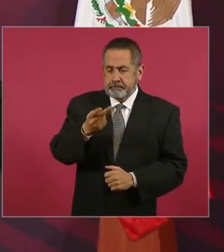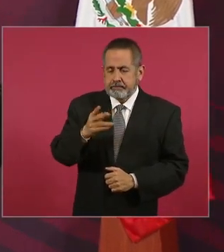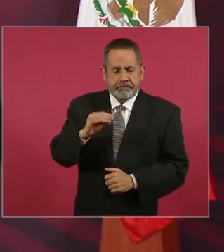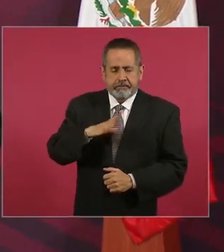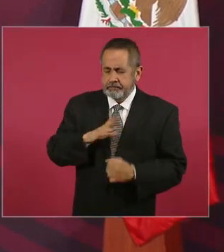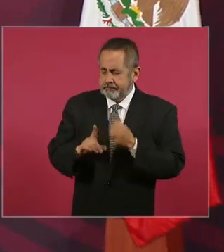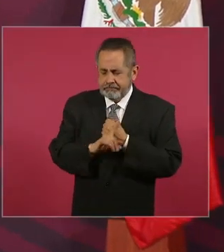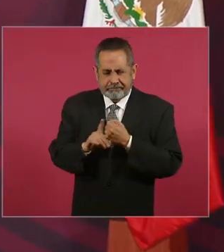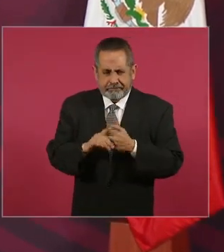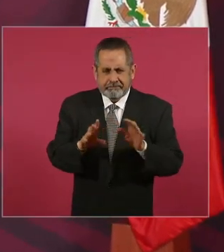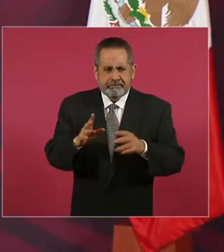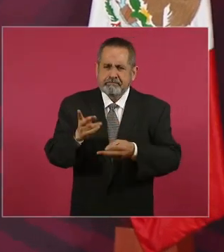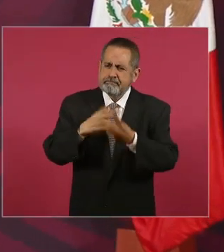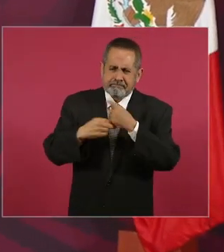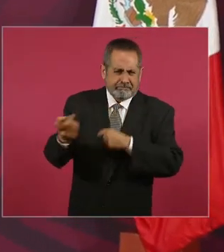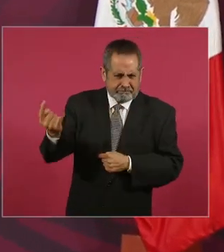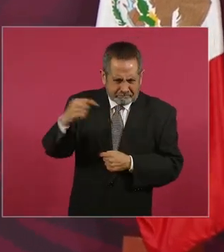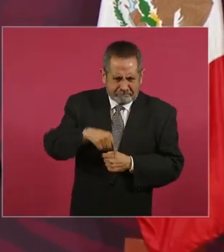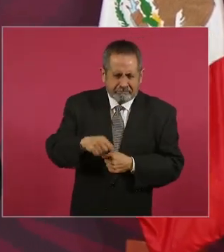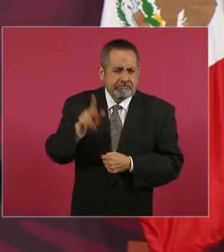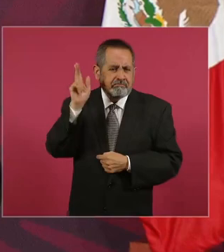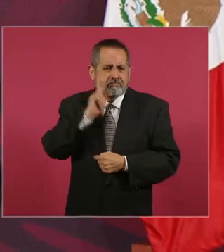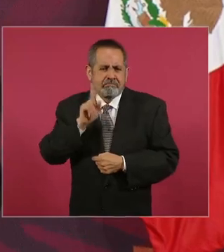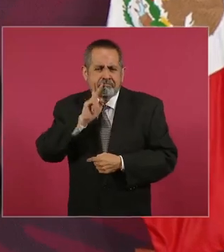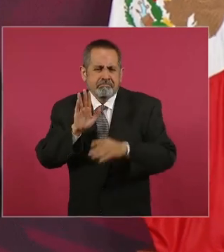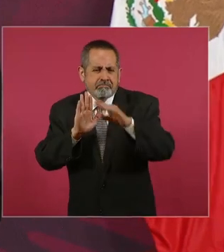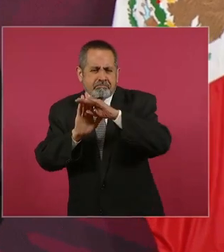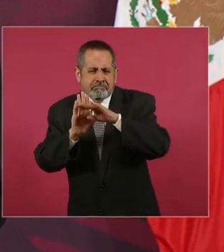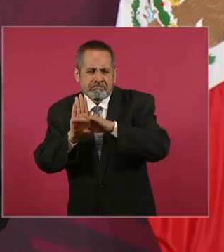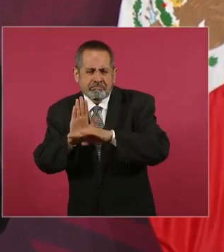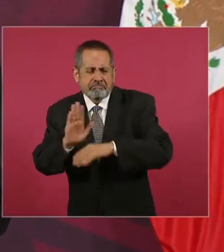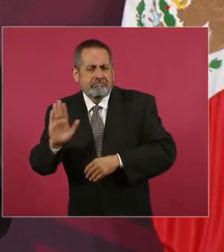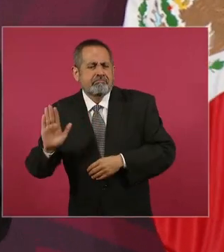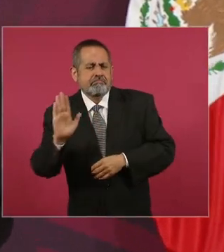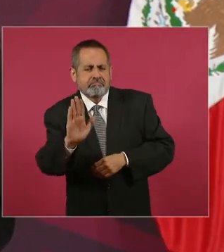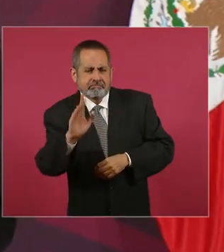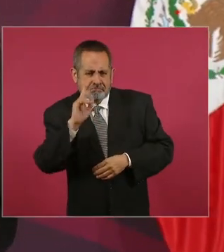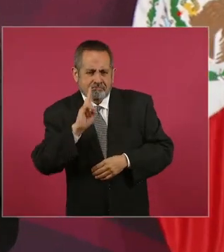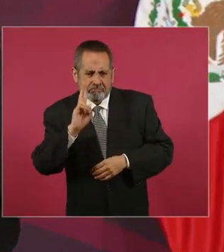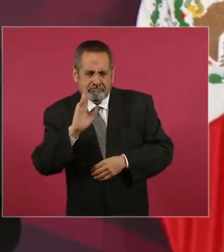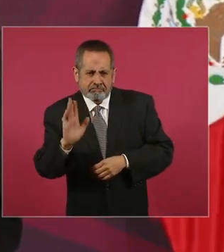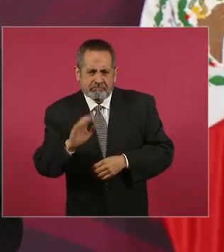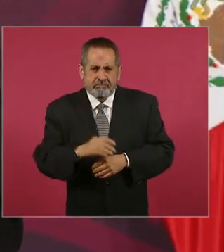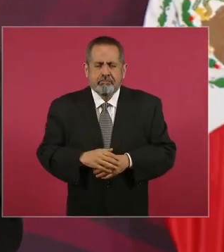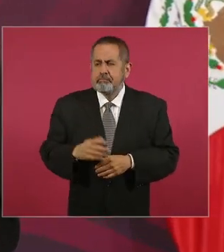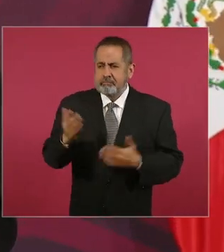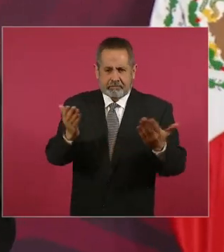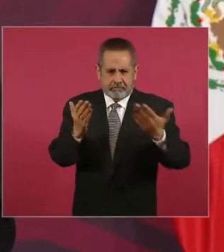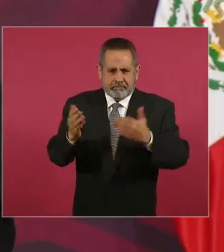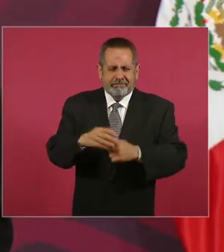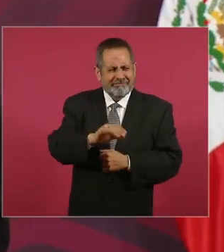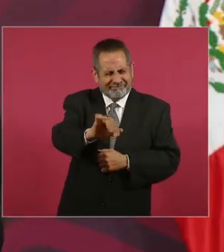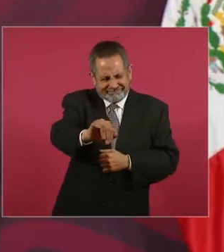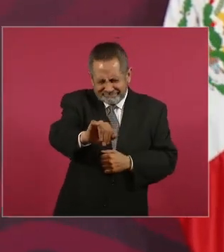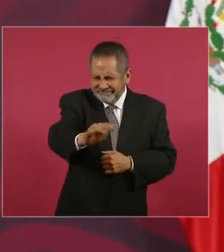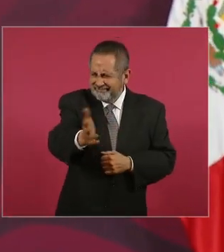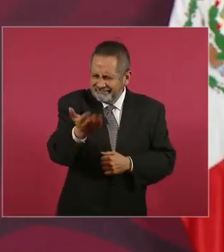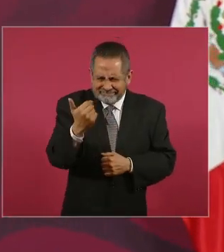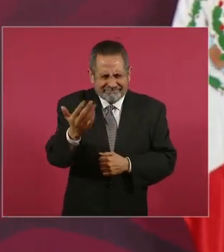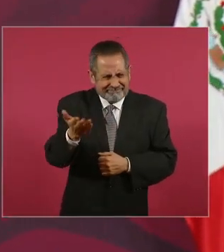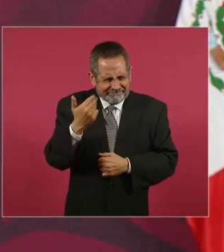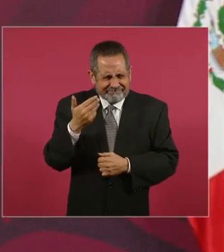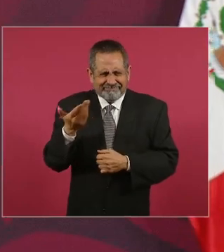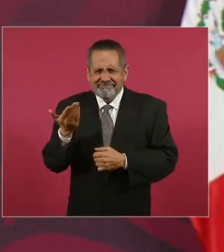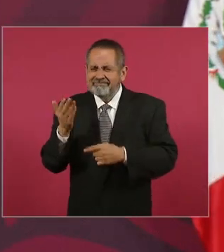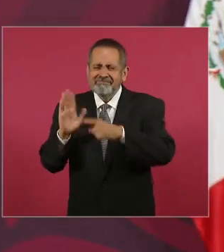Problema que vengan, que presenten las pruebas. Sí, para que haya las dos partes. Sí. No hay ningún problema en